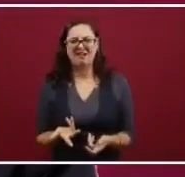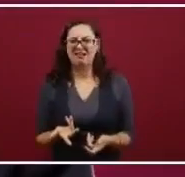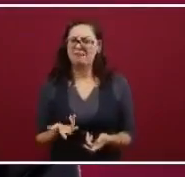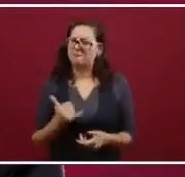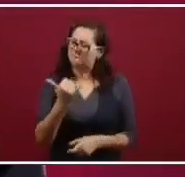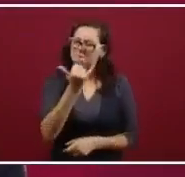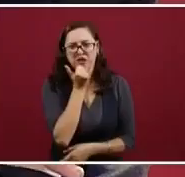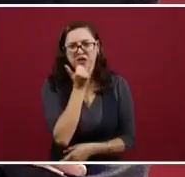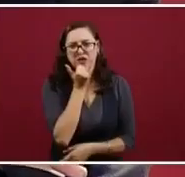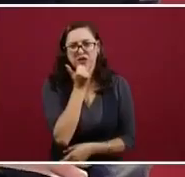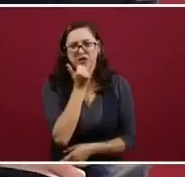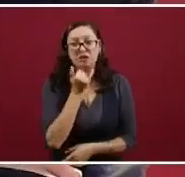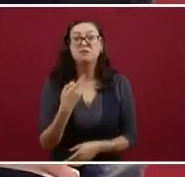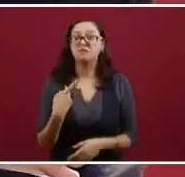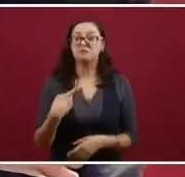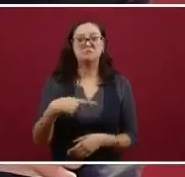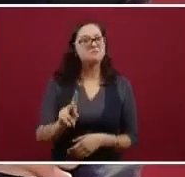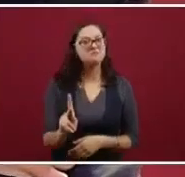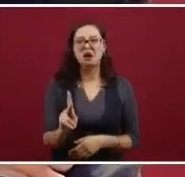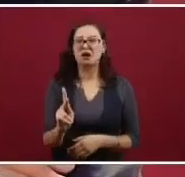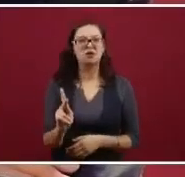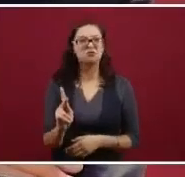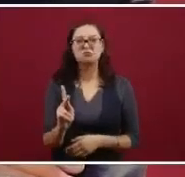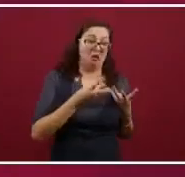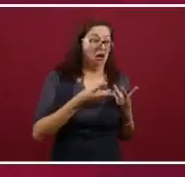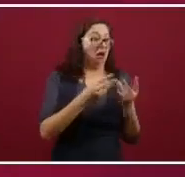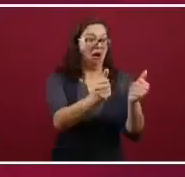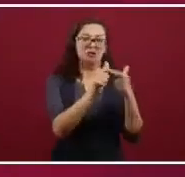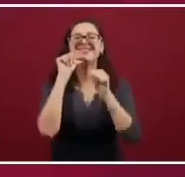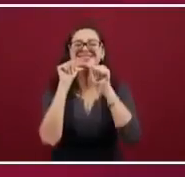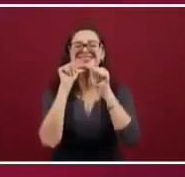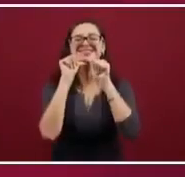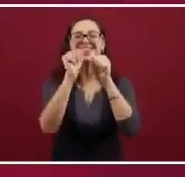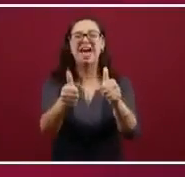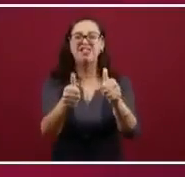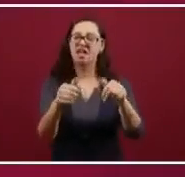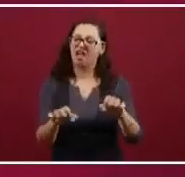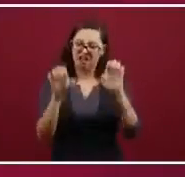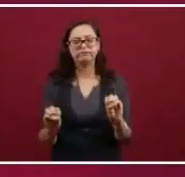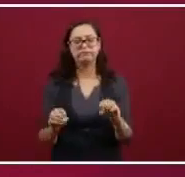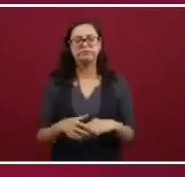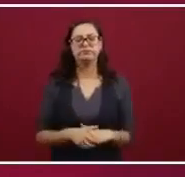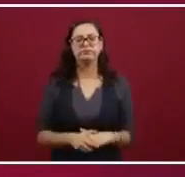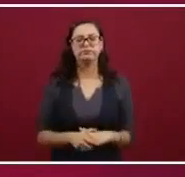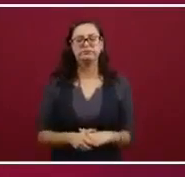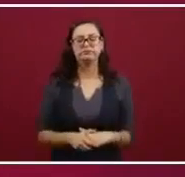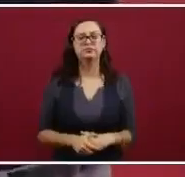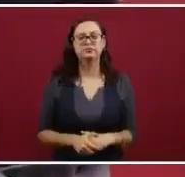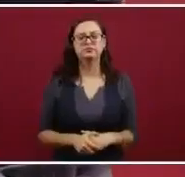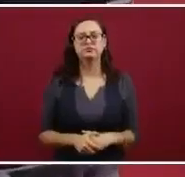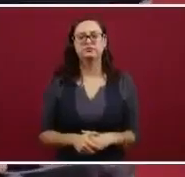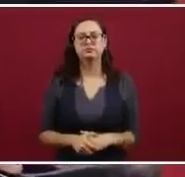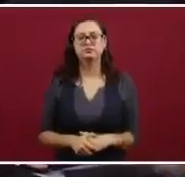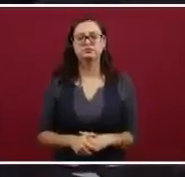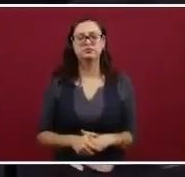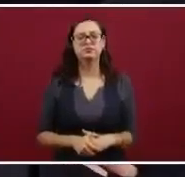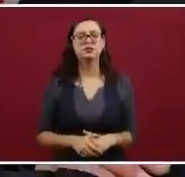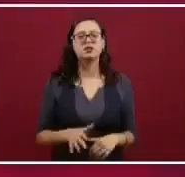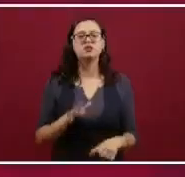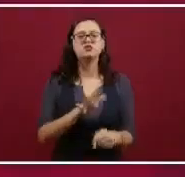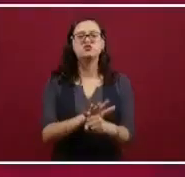ofrezco disculpas, pero no van a haber excesos, nada de lujos en el gobierno. Se va a tener